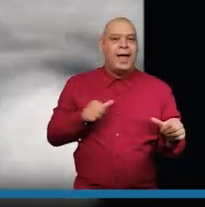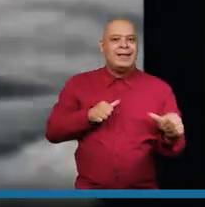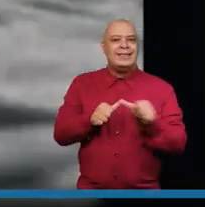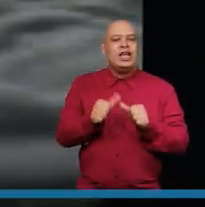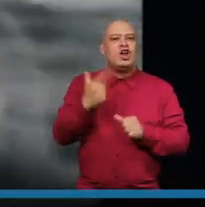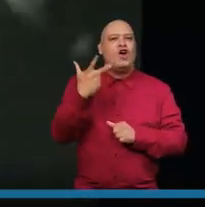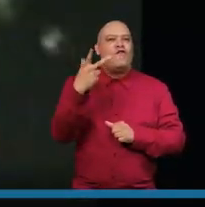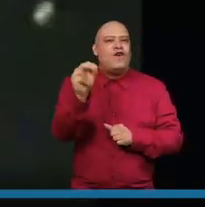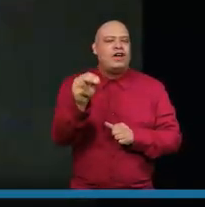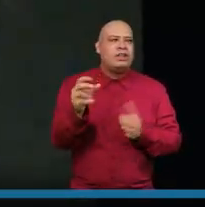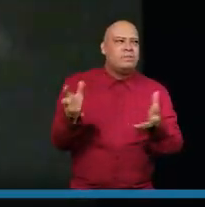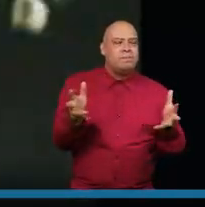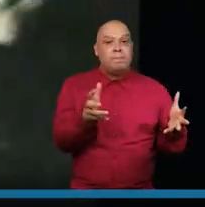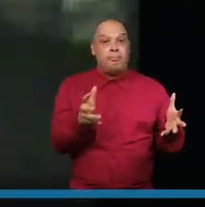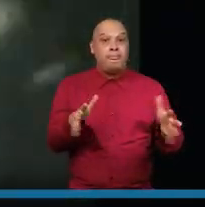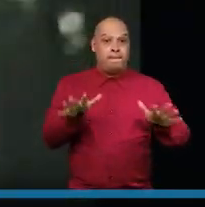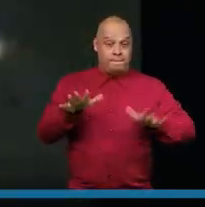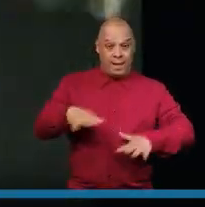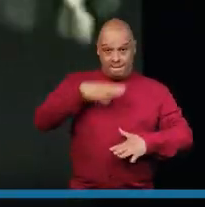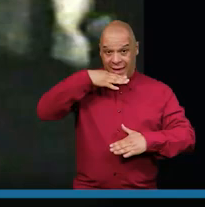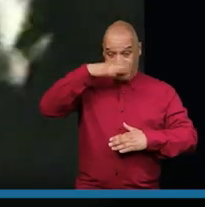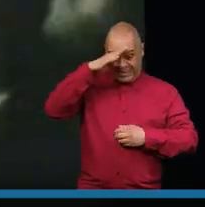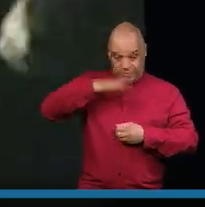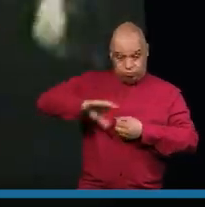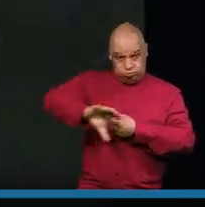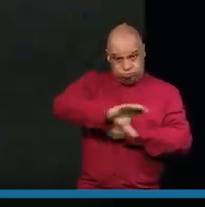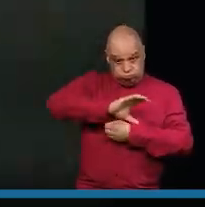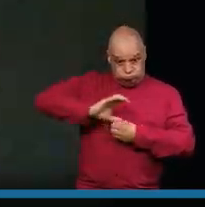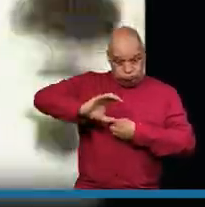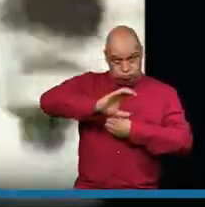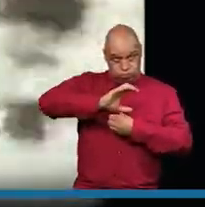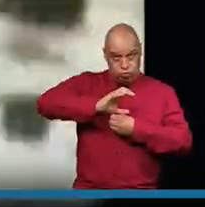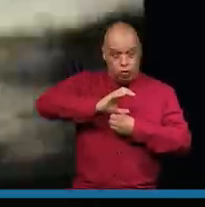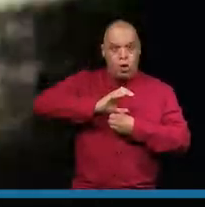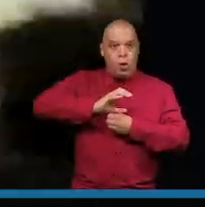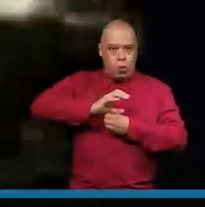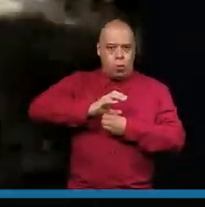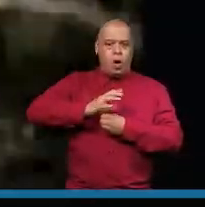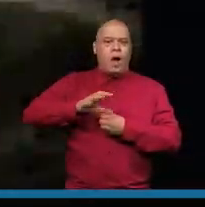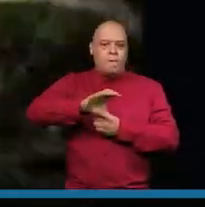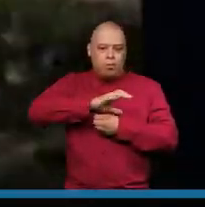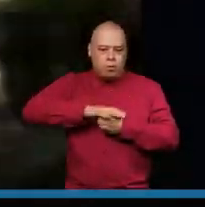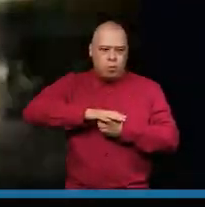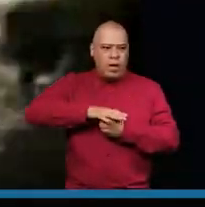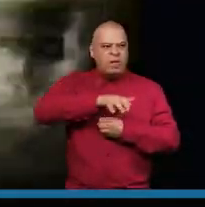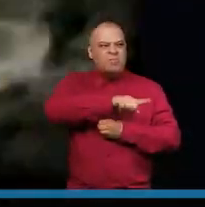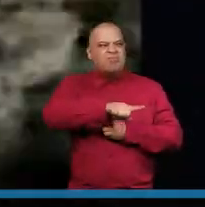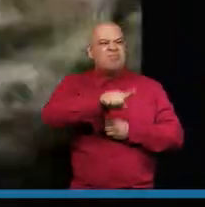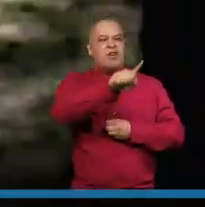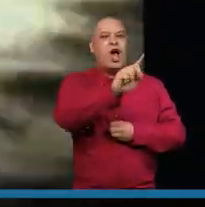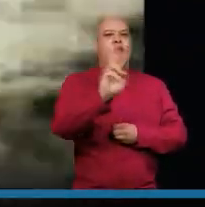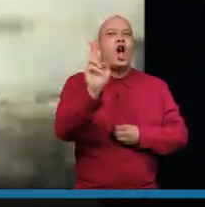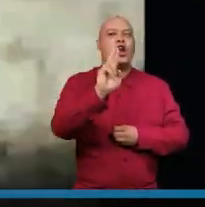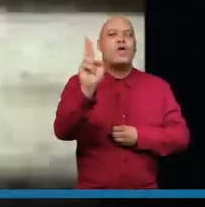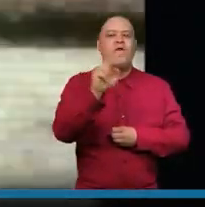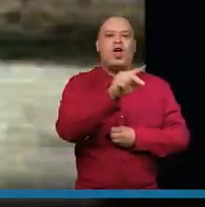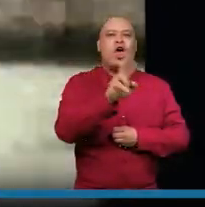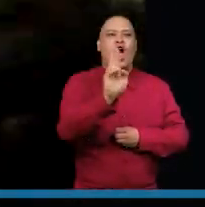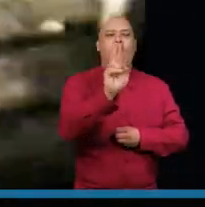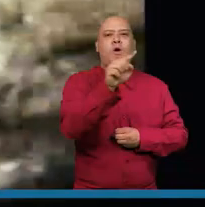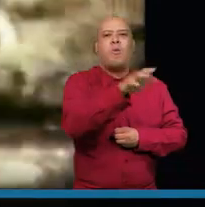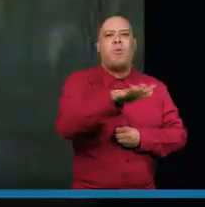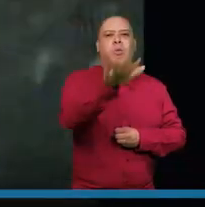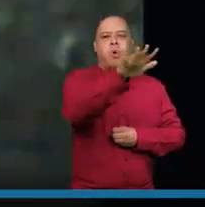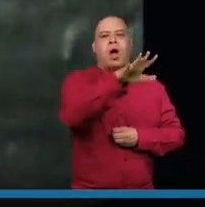principios del siglo XX, por fuera del centro de Medellín, áreas consideradas rurales como Robledo eran